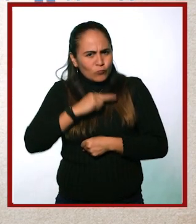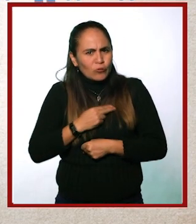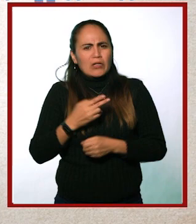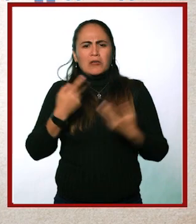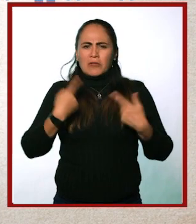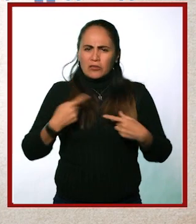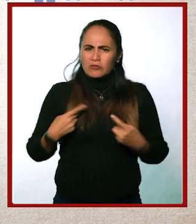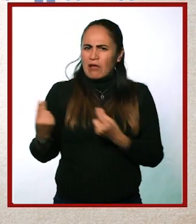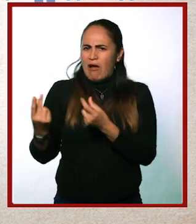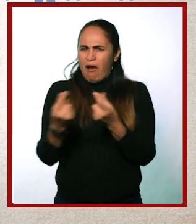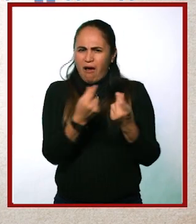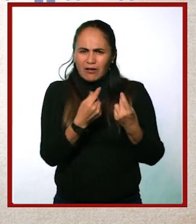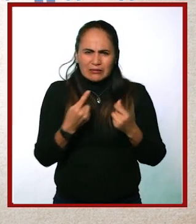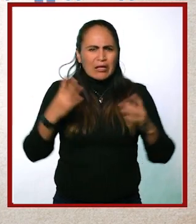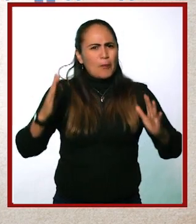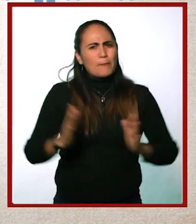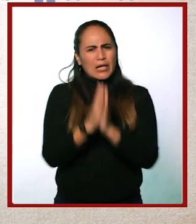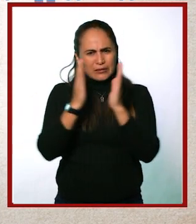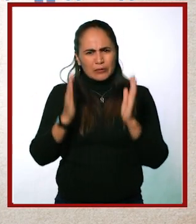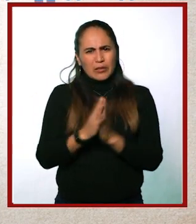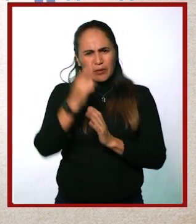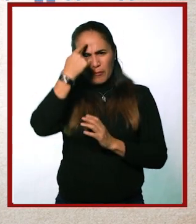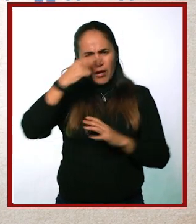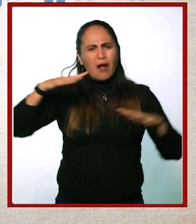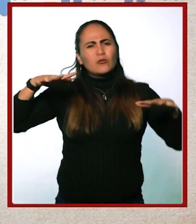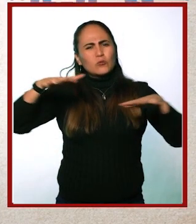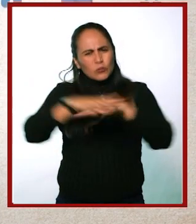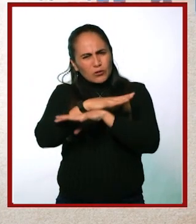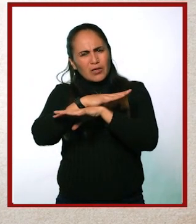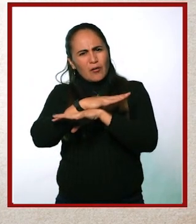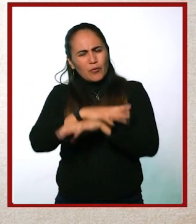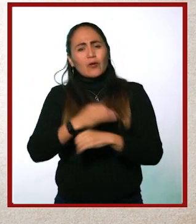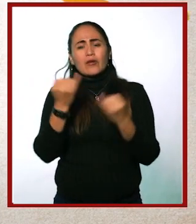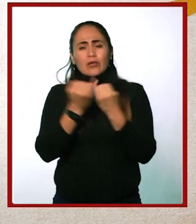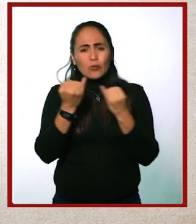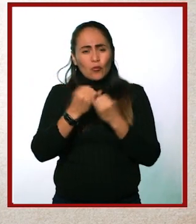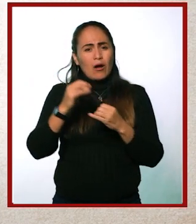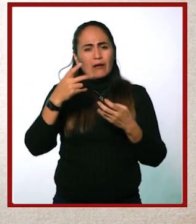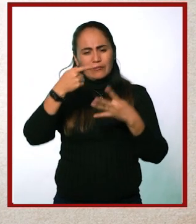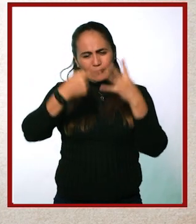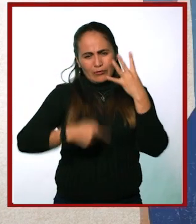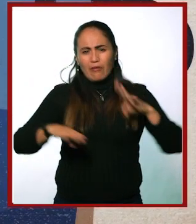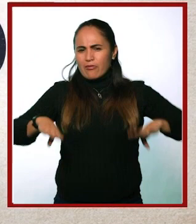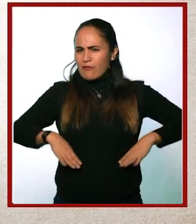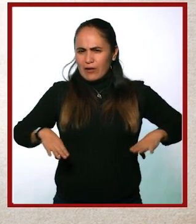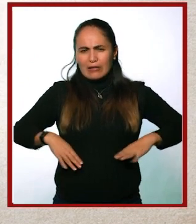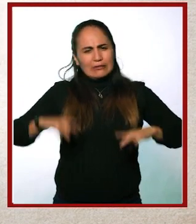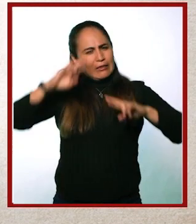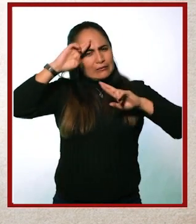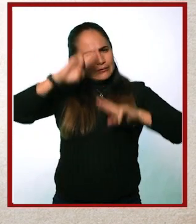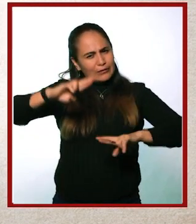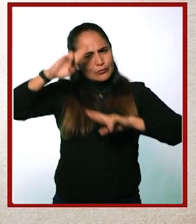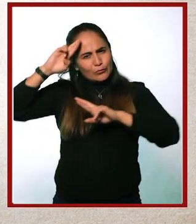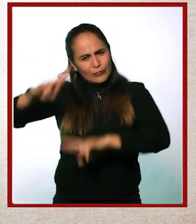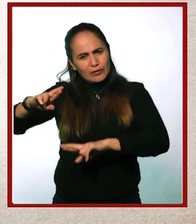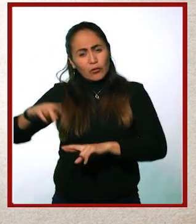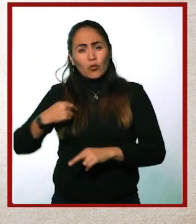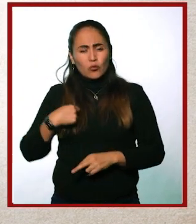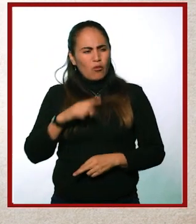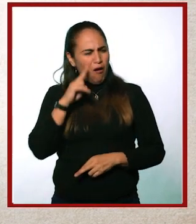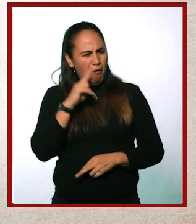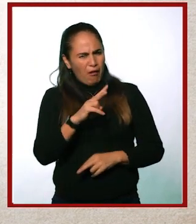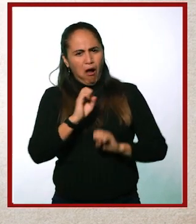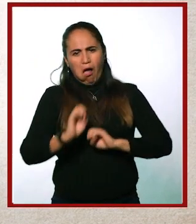asumirnos como ciudadanos activos que participan en la transformación de su sociedad. Promueve el respeto a las diferencias. No ejerzas